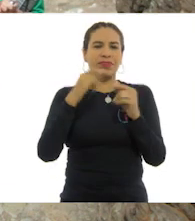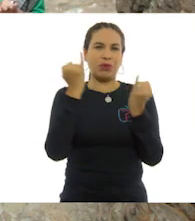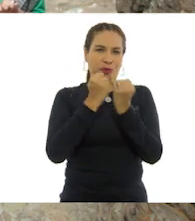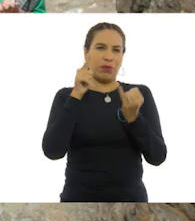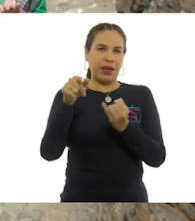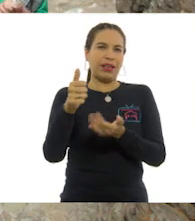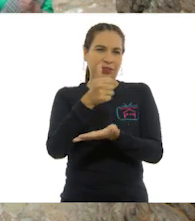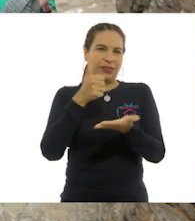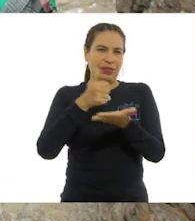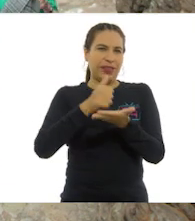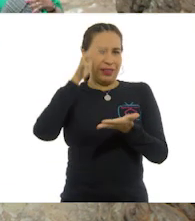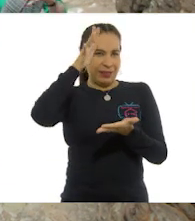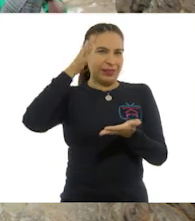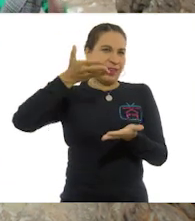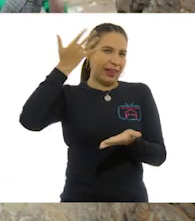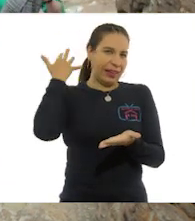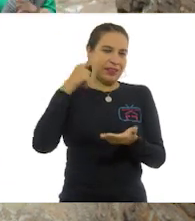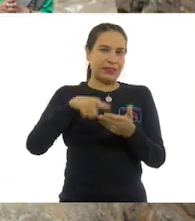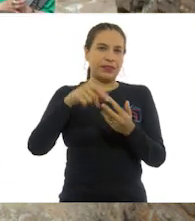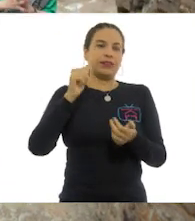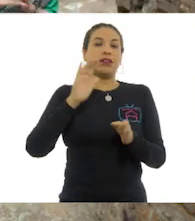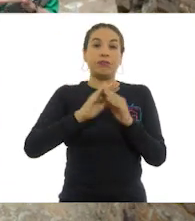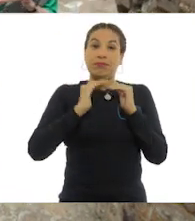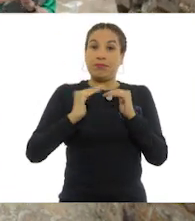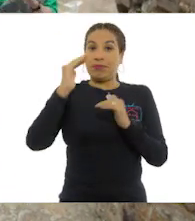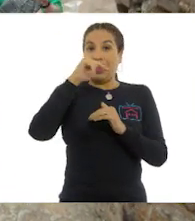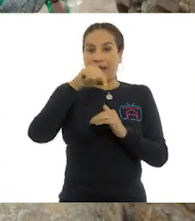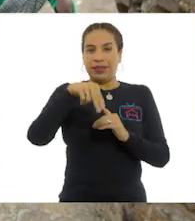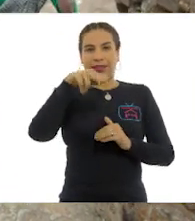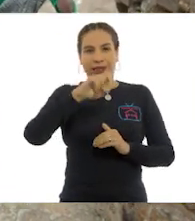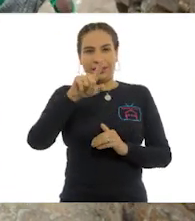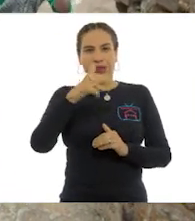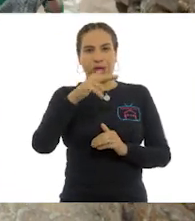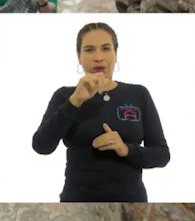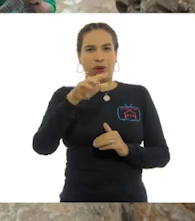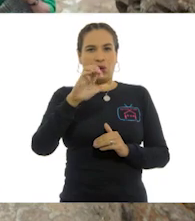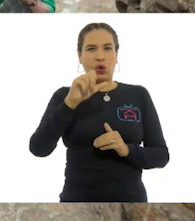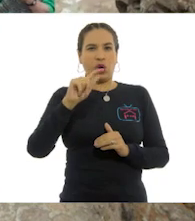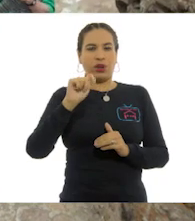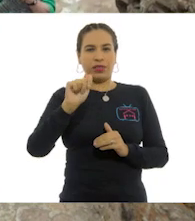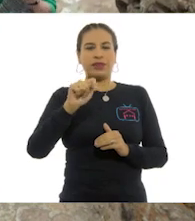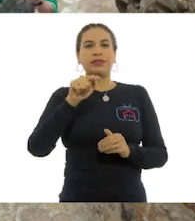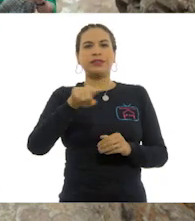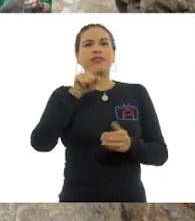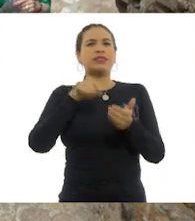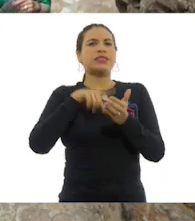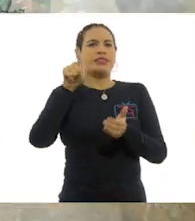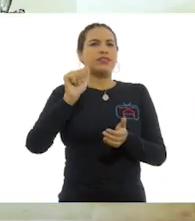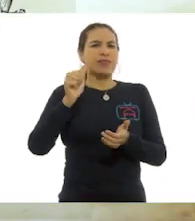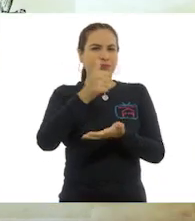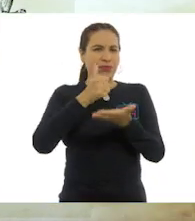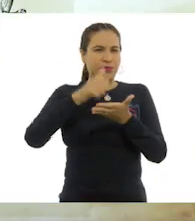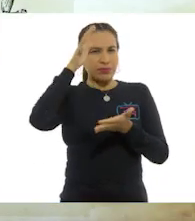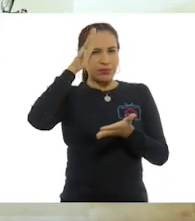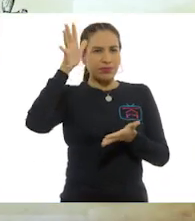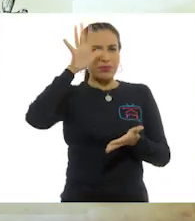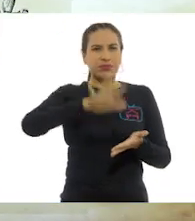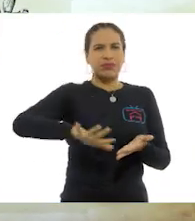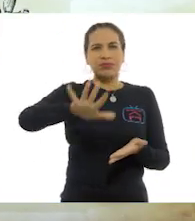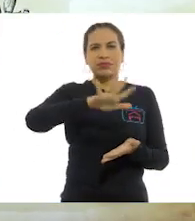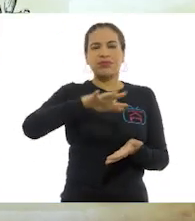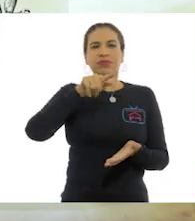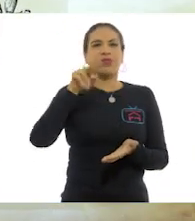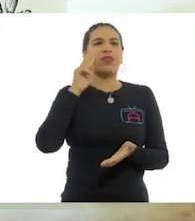Tenochtitlan, aunque se comentaba que este era muy superior. Pero bueno, fíjense, ese de Tenochtitlan aparece en